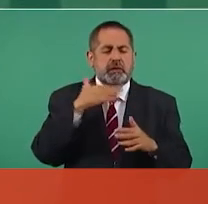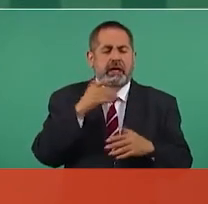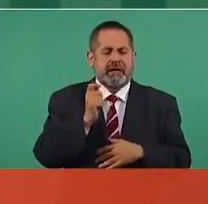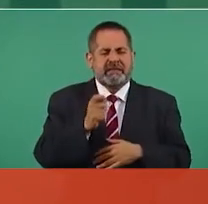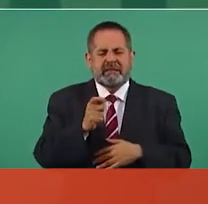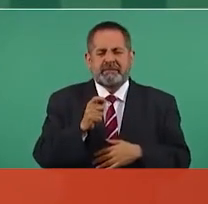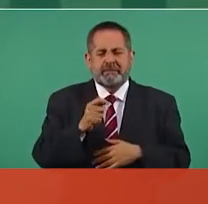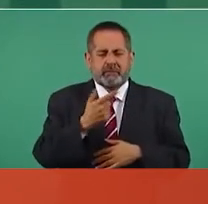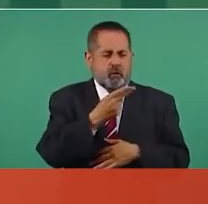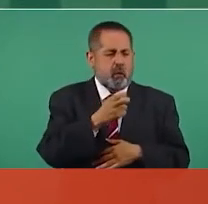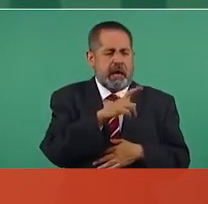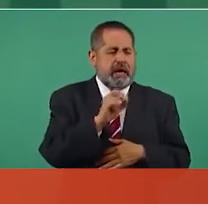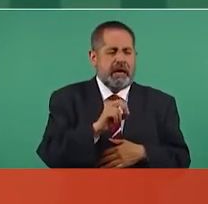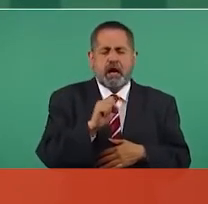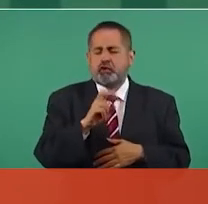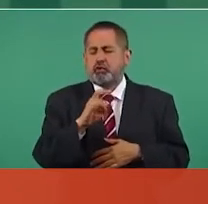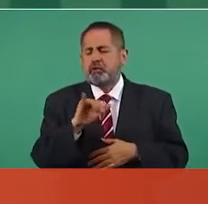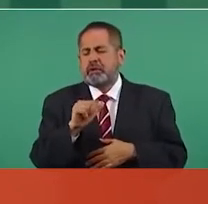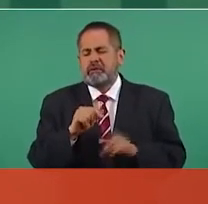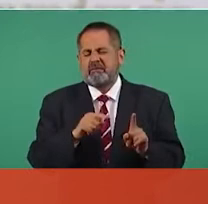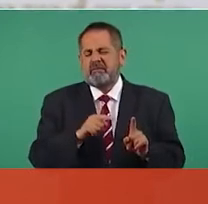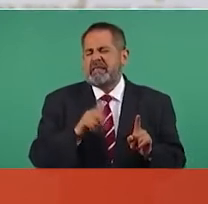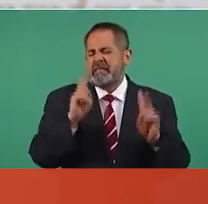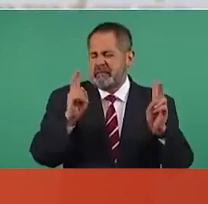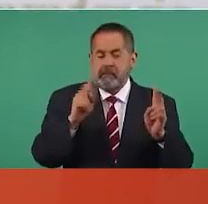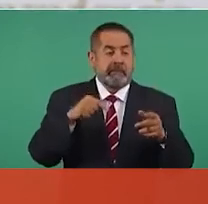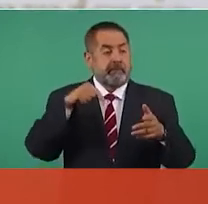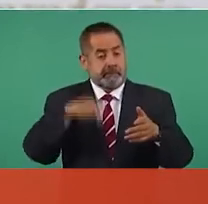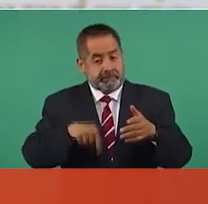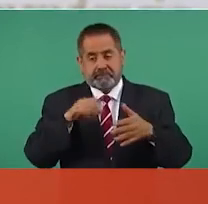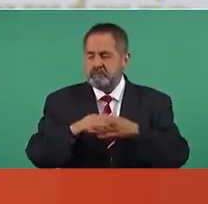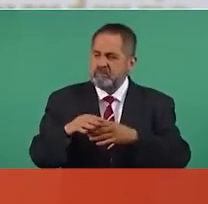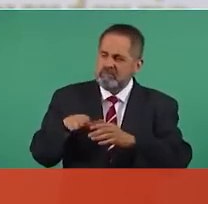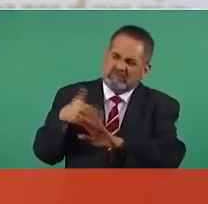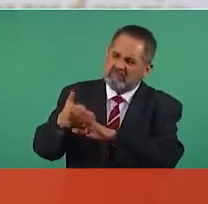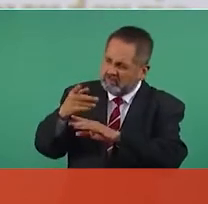Aquí es donde se puede leer